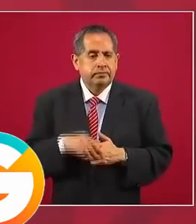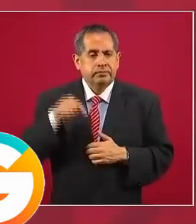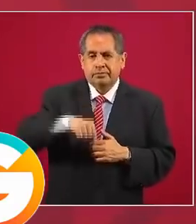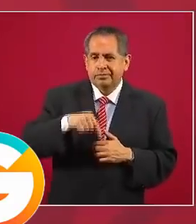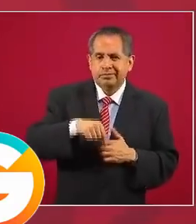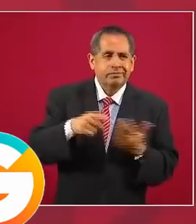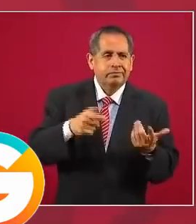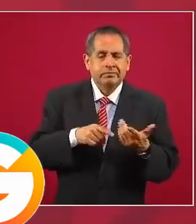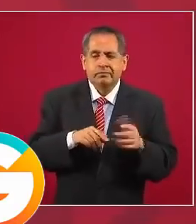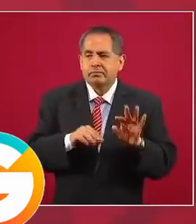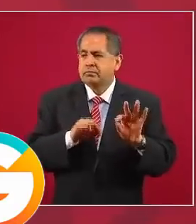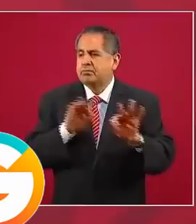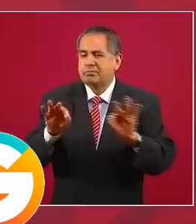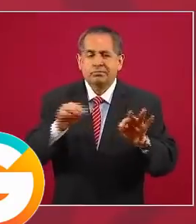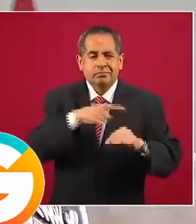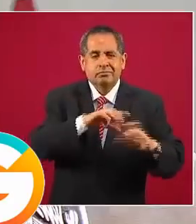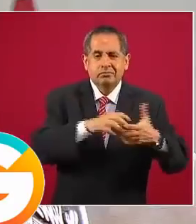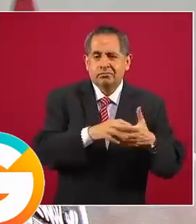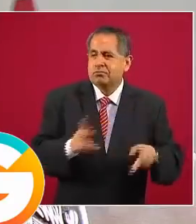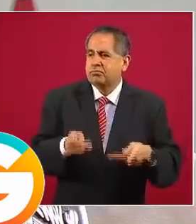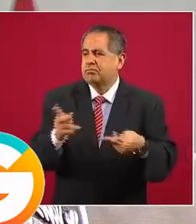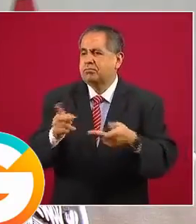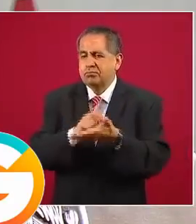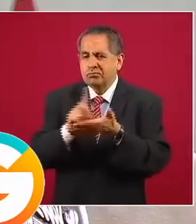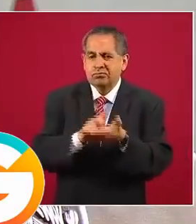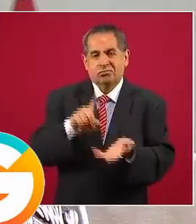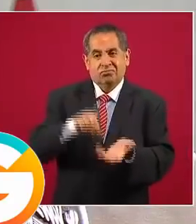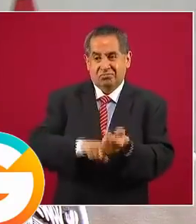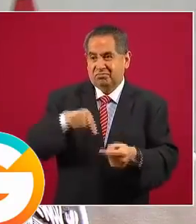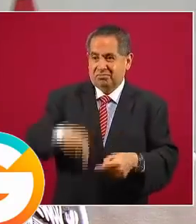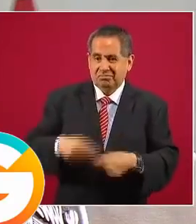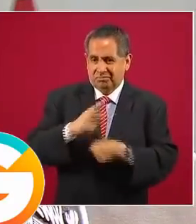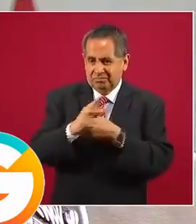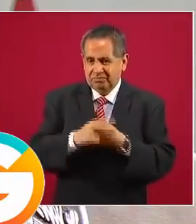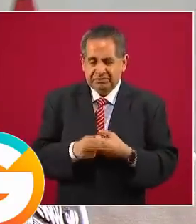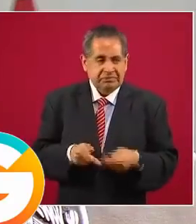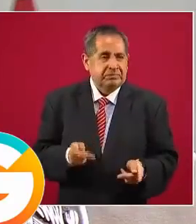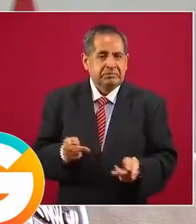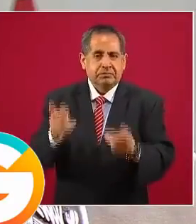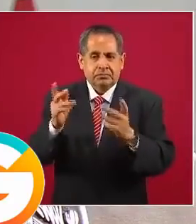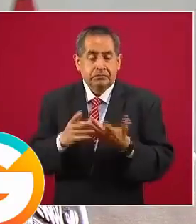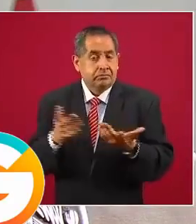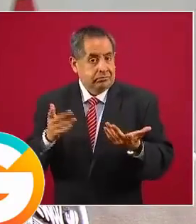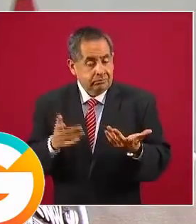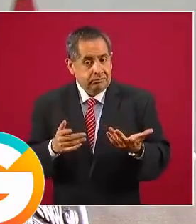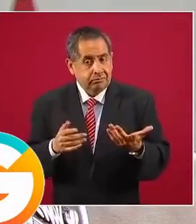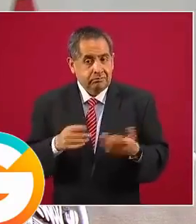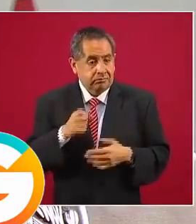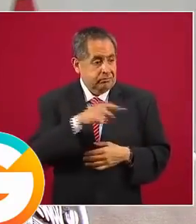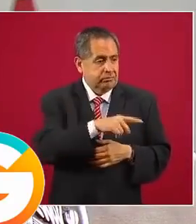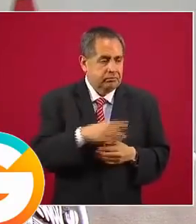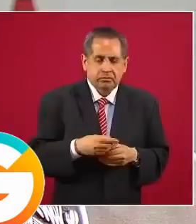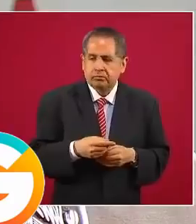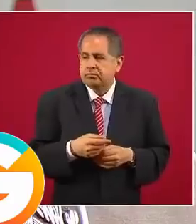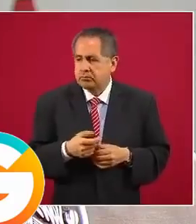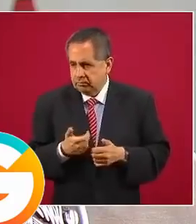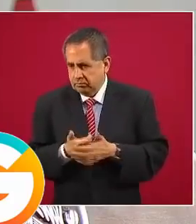fomentar el consumo de droga al interior, empezaron a pagar en